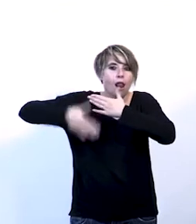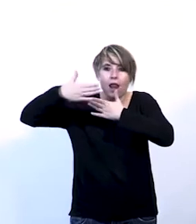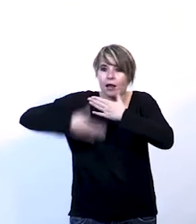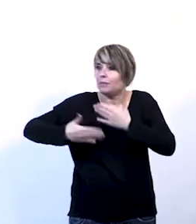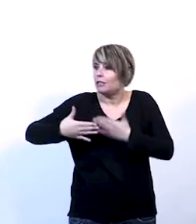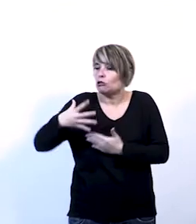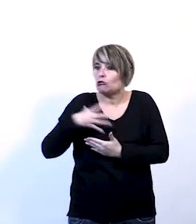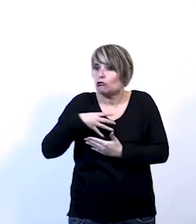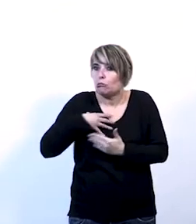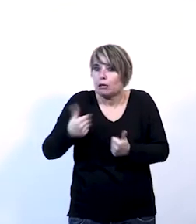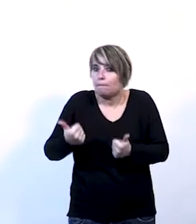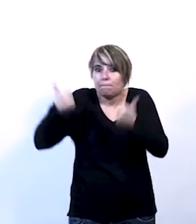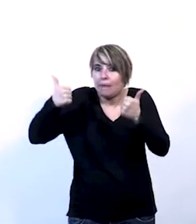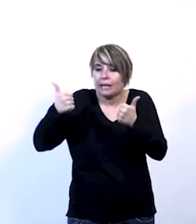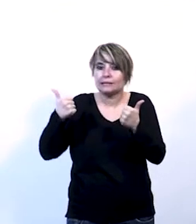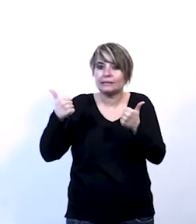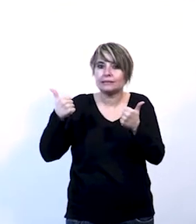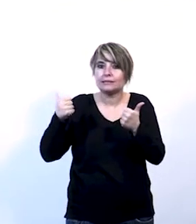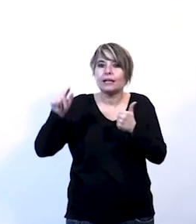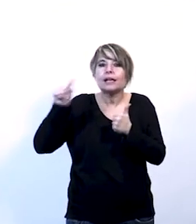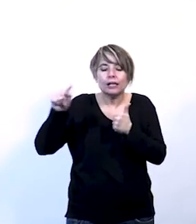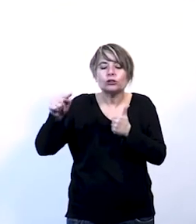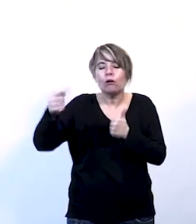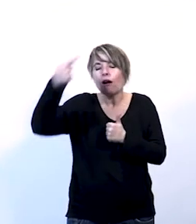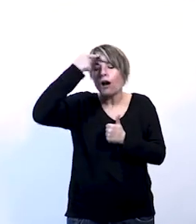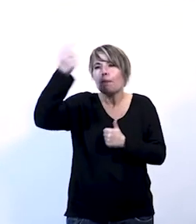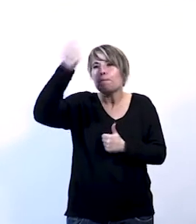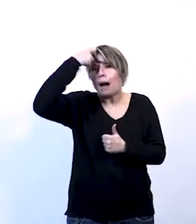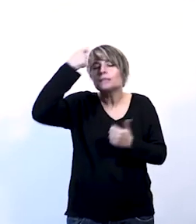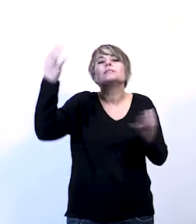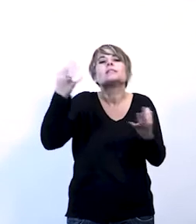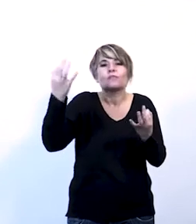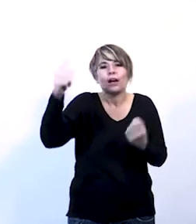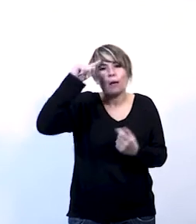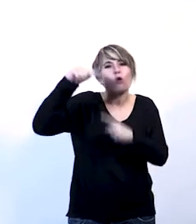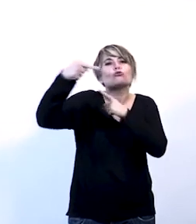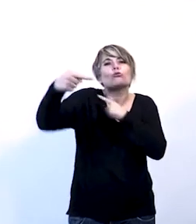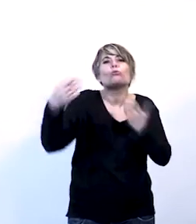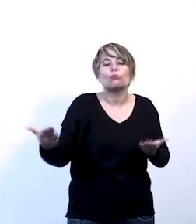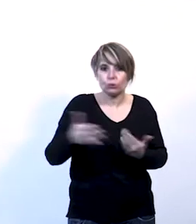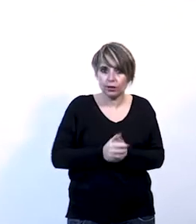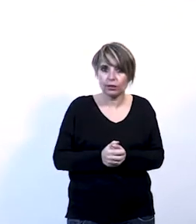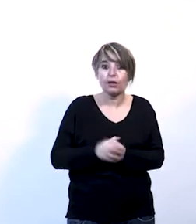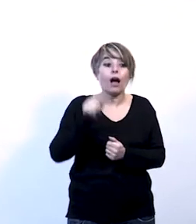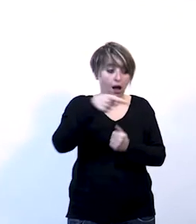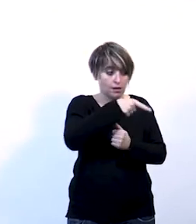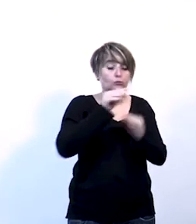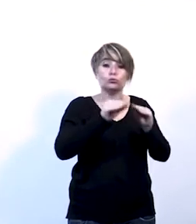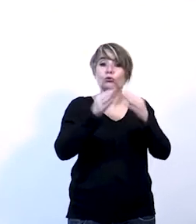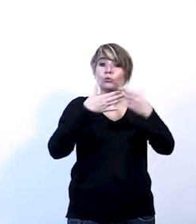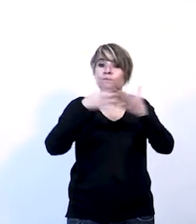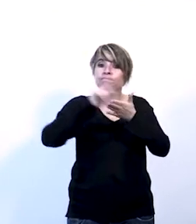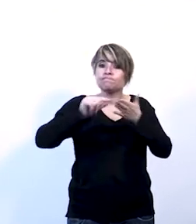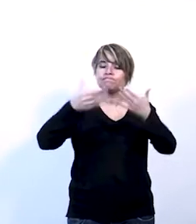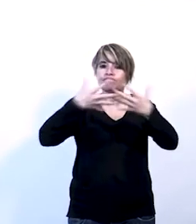levantarse apenas para hacer nada más, decía, claro, ¿esto qué supone mentalmente? Y tú hay un artículo en el que hablas del